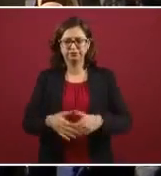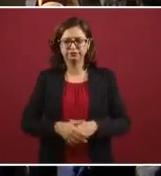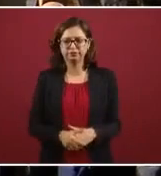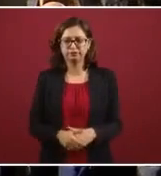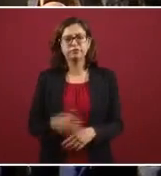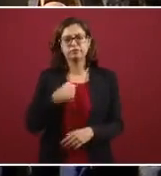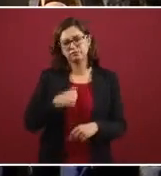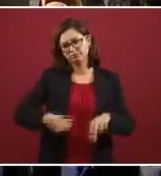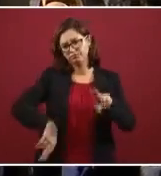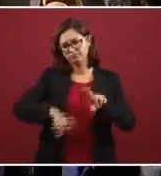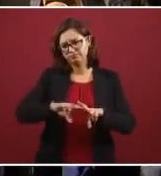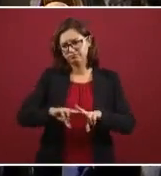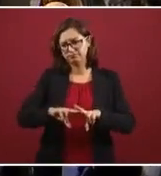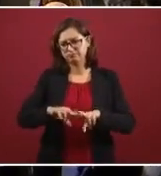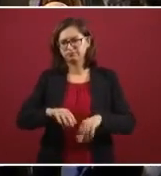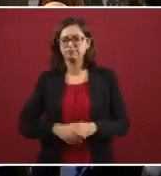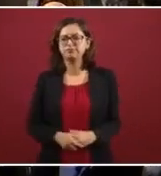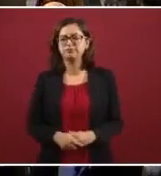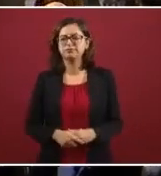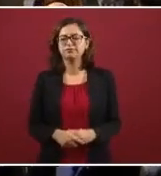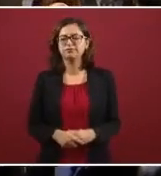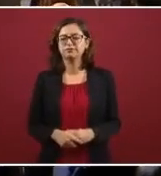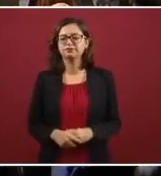mi lugar.